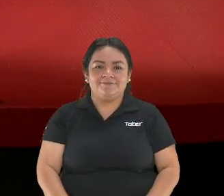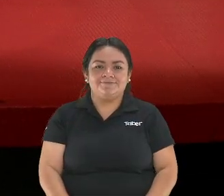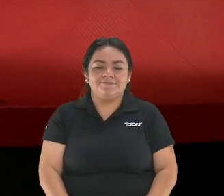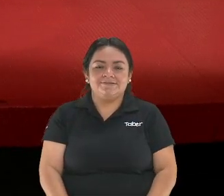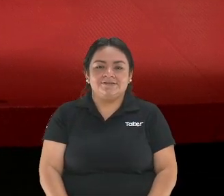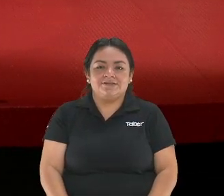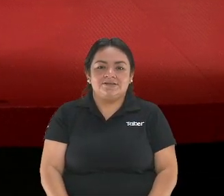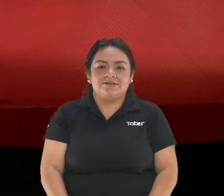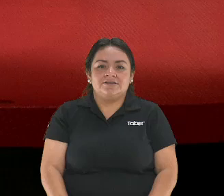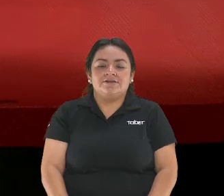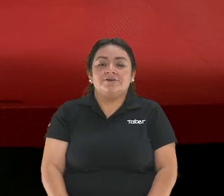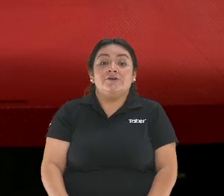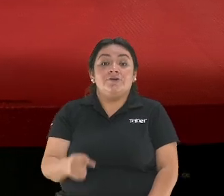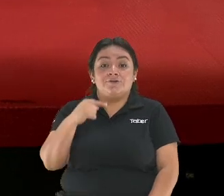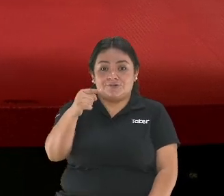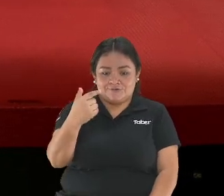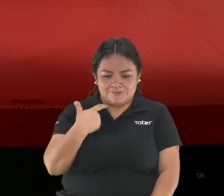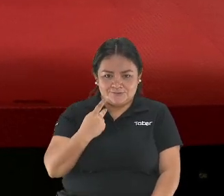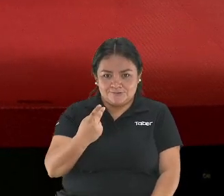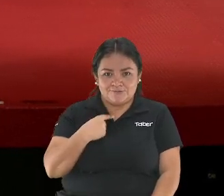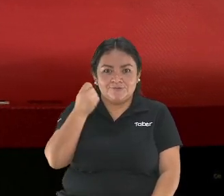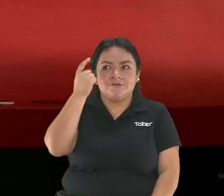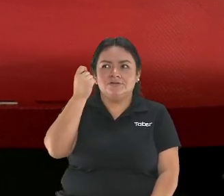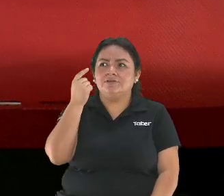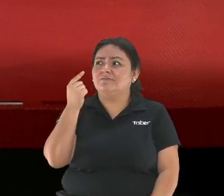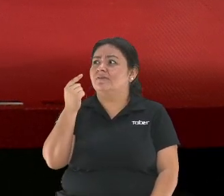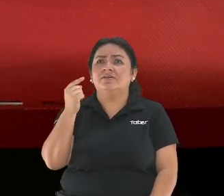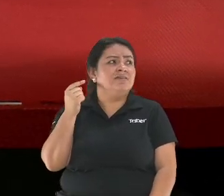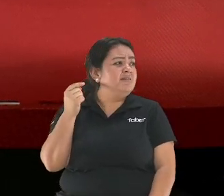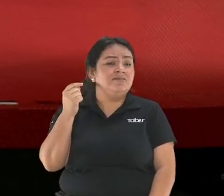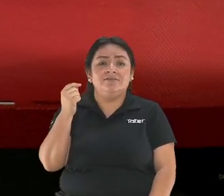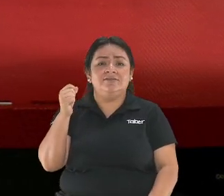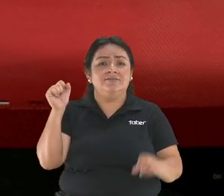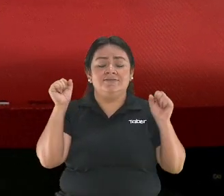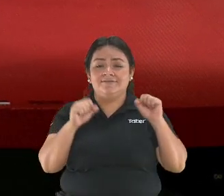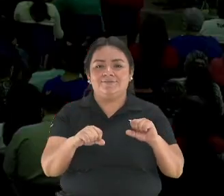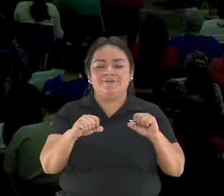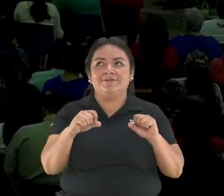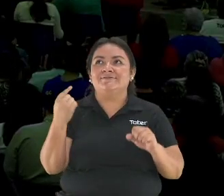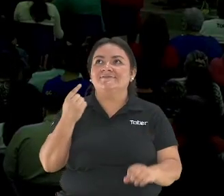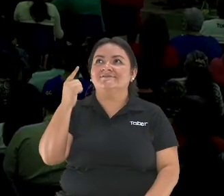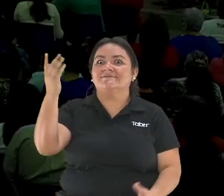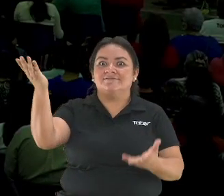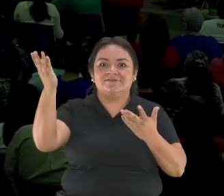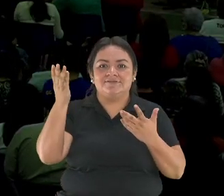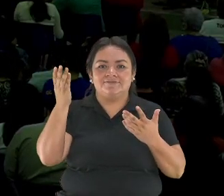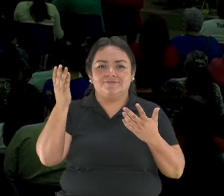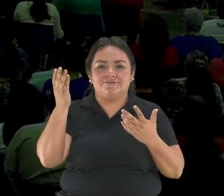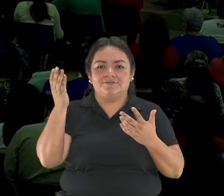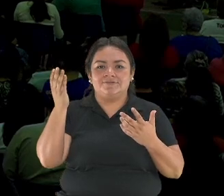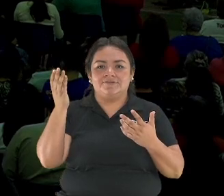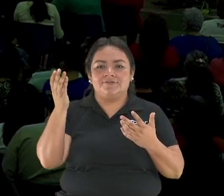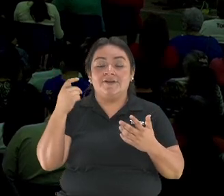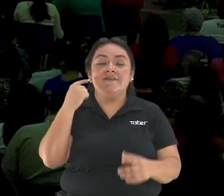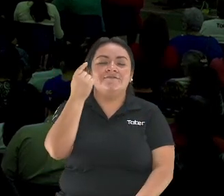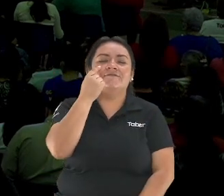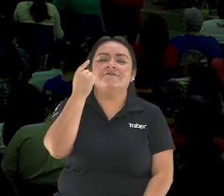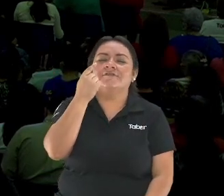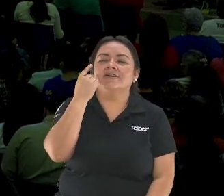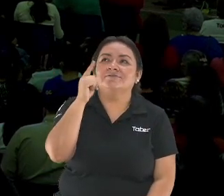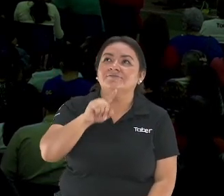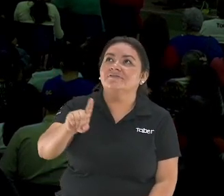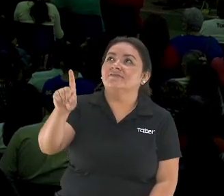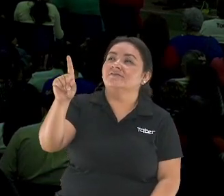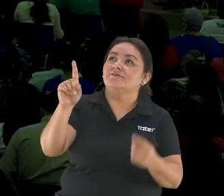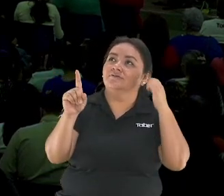y cuando tú y yo nos damos cuenta que ya no tenemos otro recurso más que dios y buscamos al señor